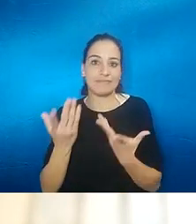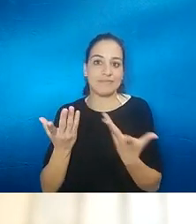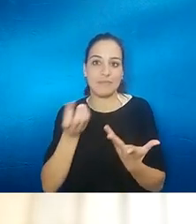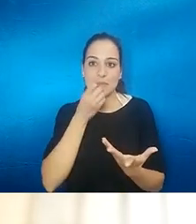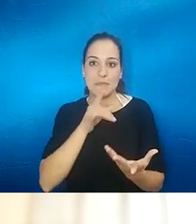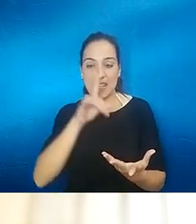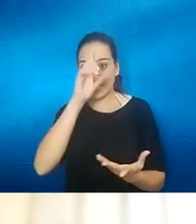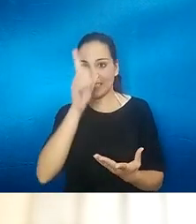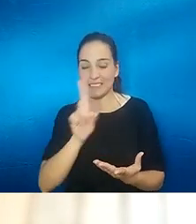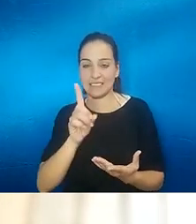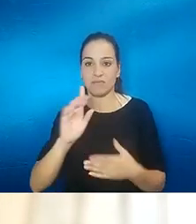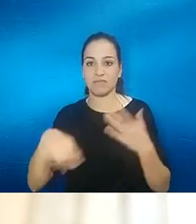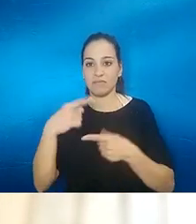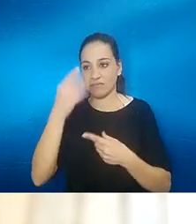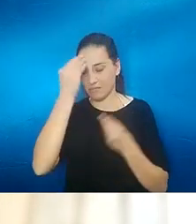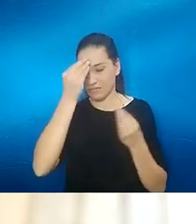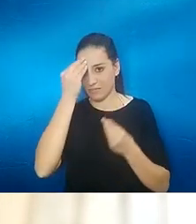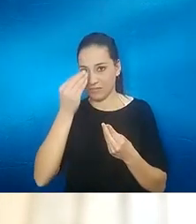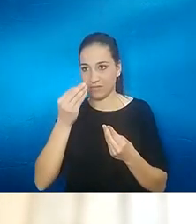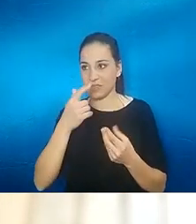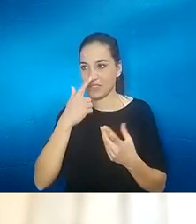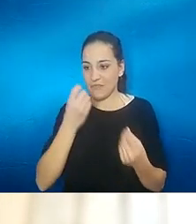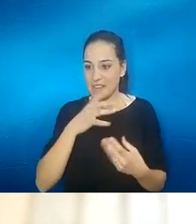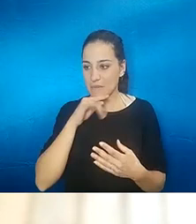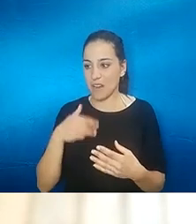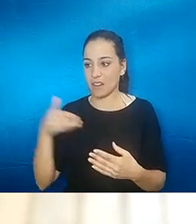luego lo pensé y dije joder pero si está como yo no huele va a dar igual